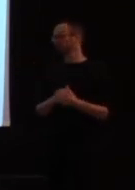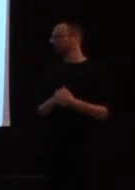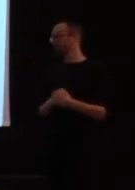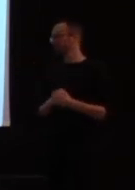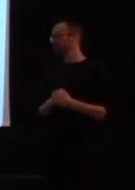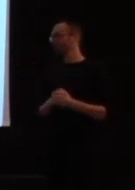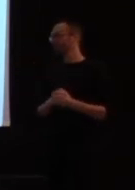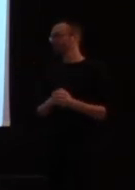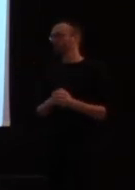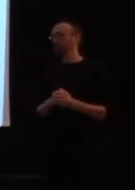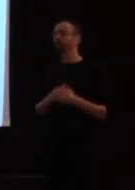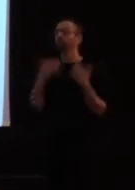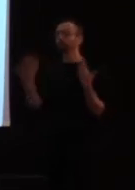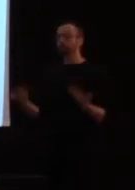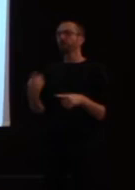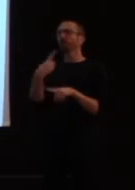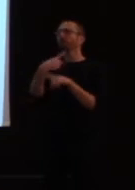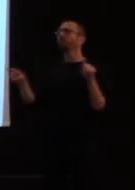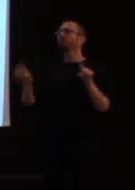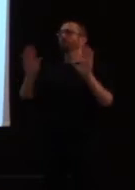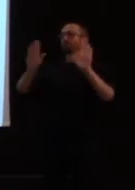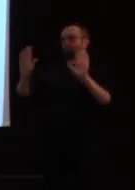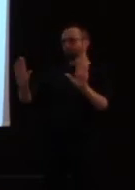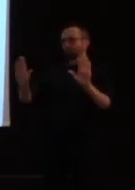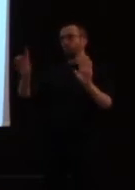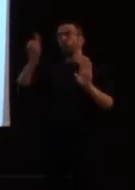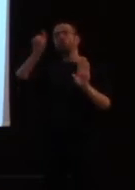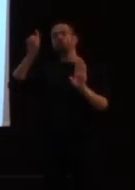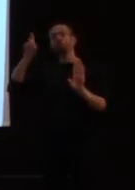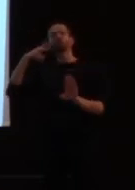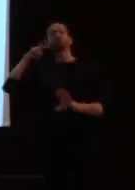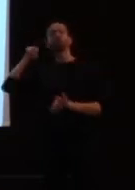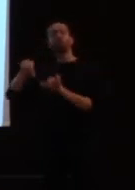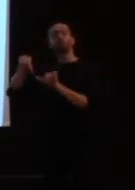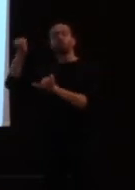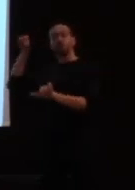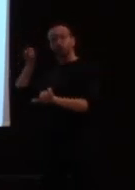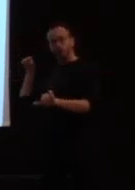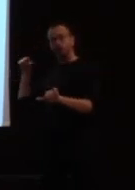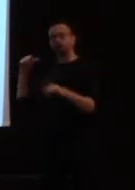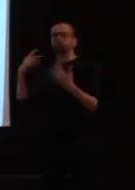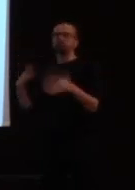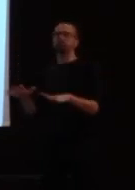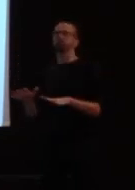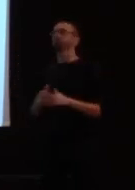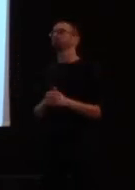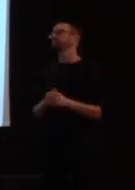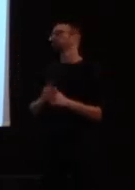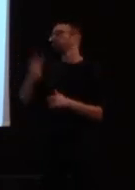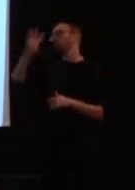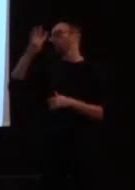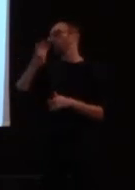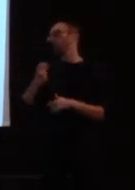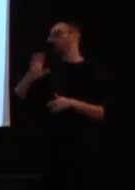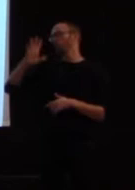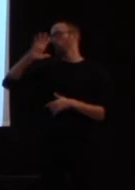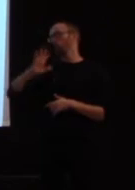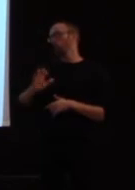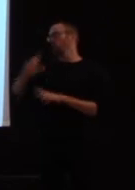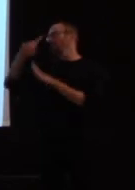vale. Claro, ¿cuál es la diferencia? Un profesor con experiencia, cuando ya lleva más de 4, 5, 6